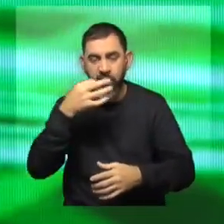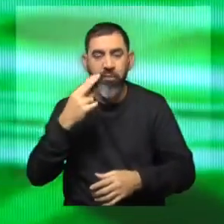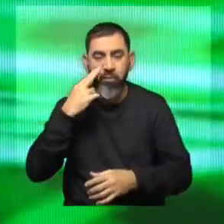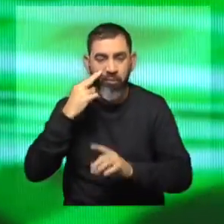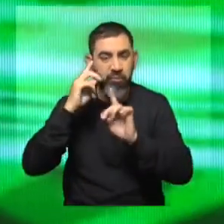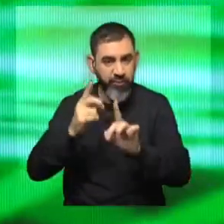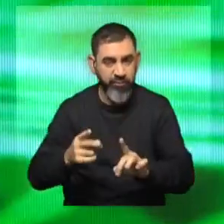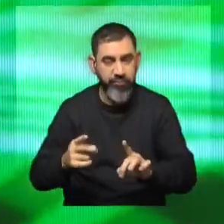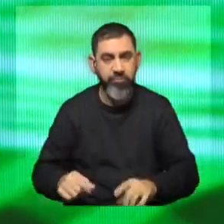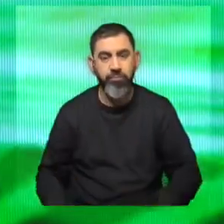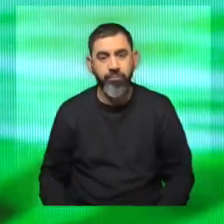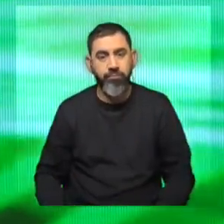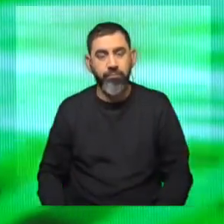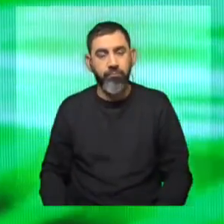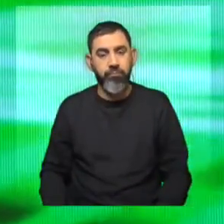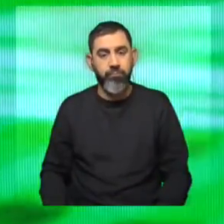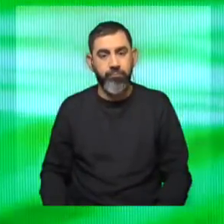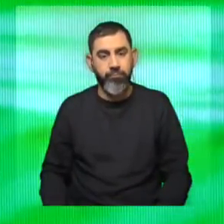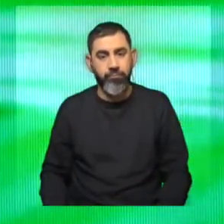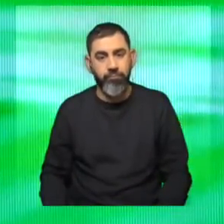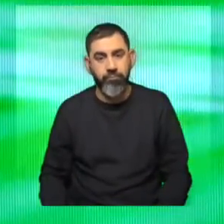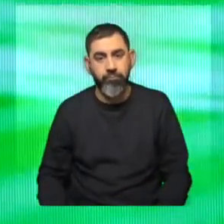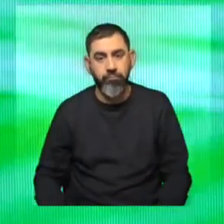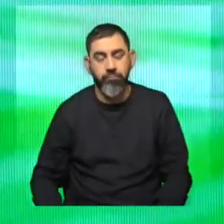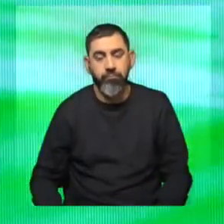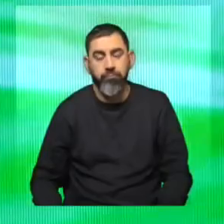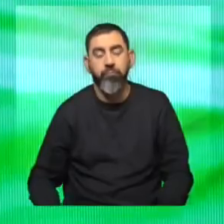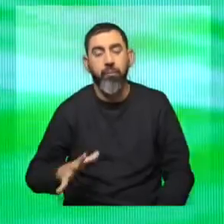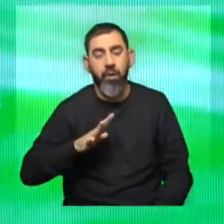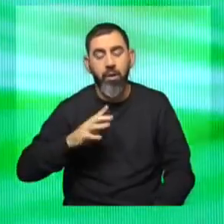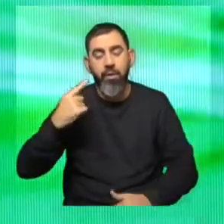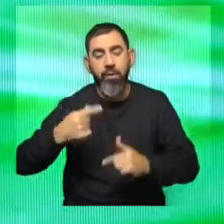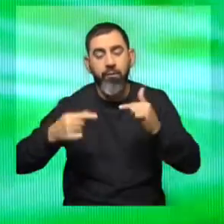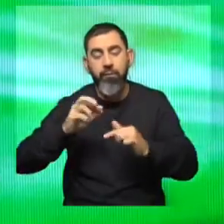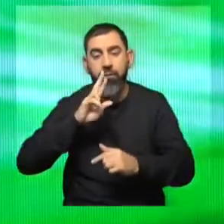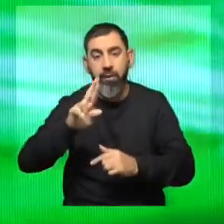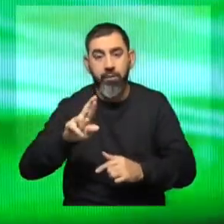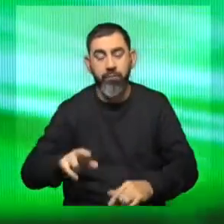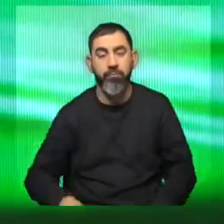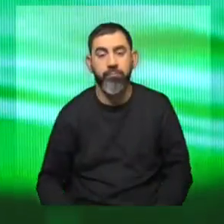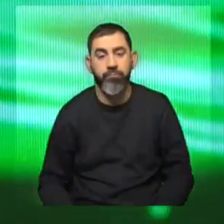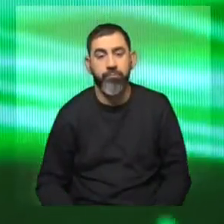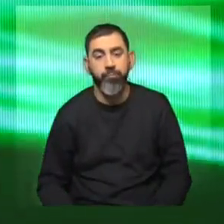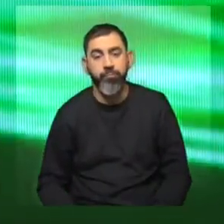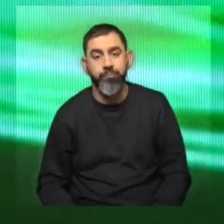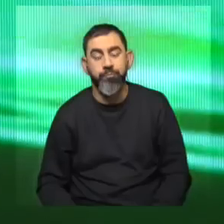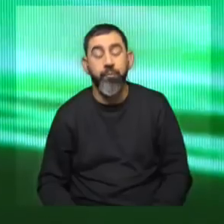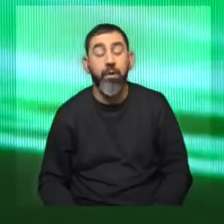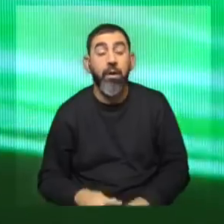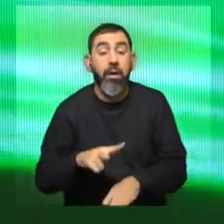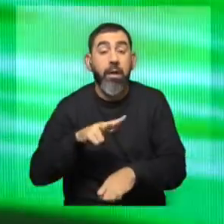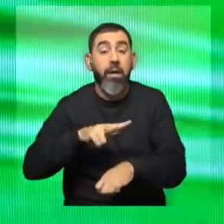y allí este hay distintos niveles de respuesta como como recomendación